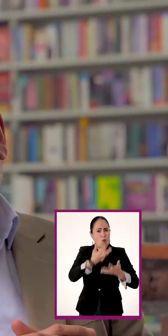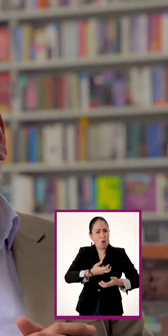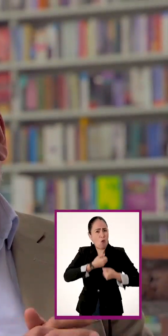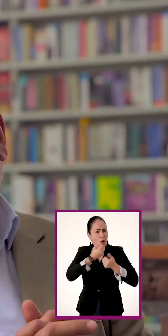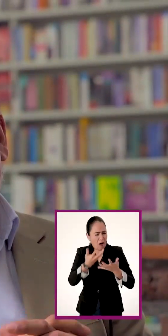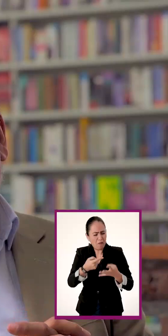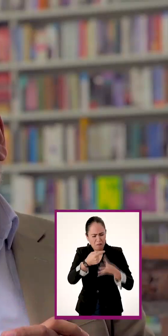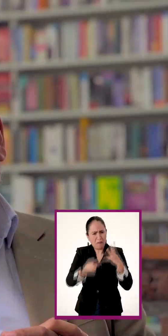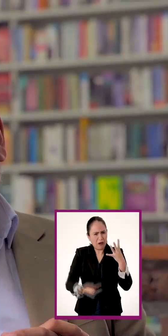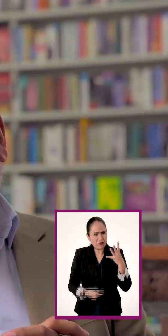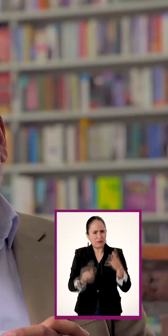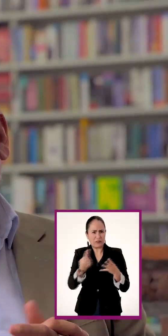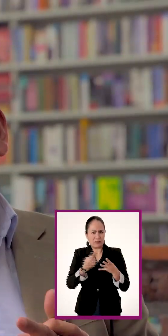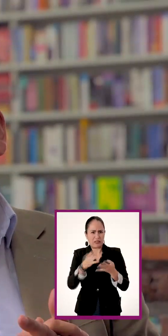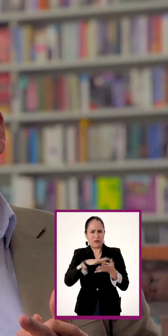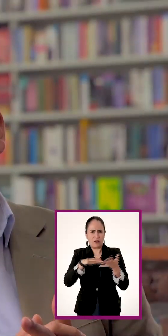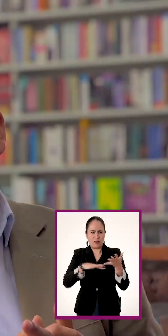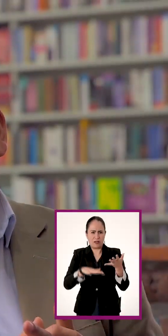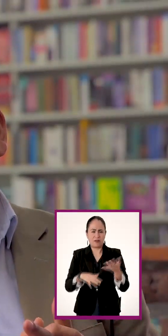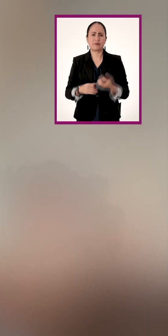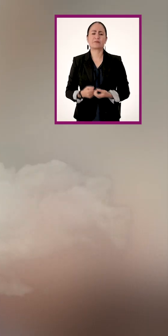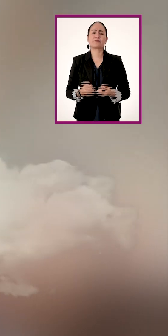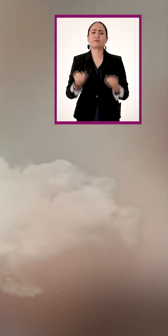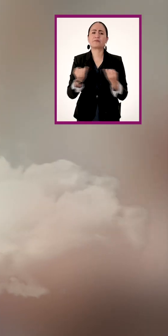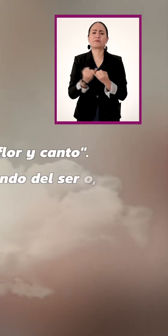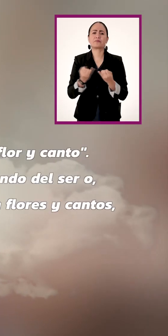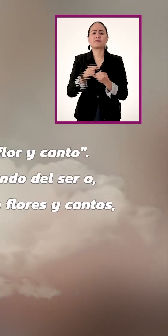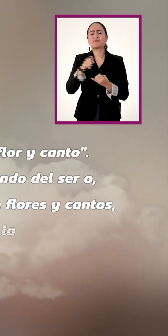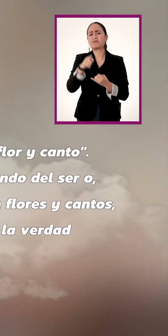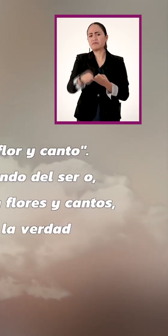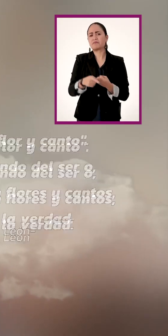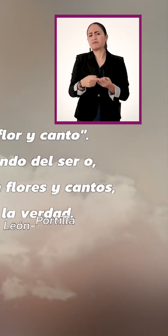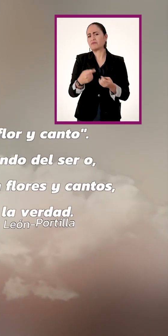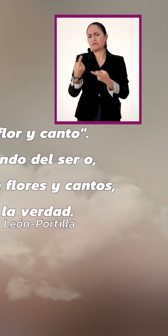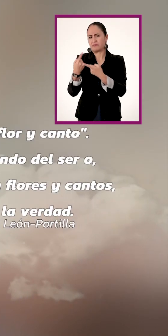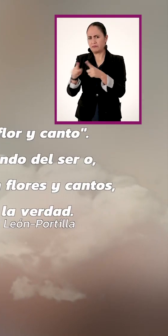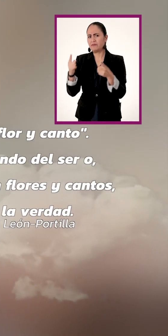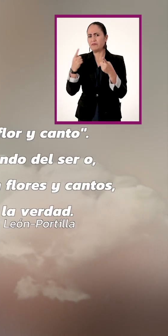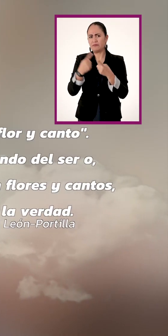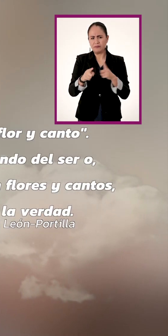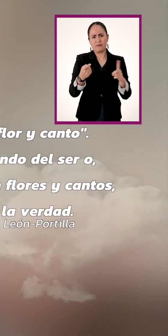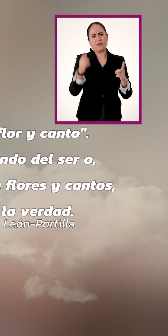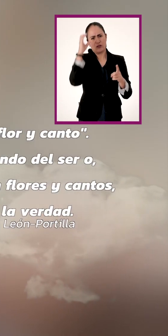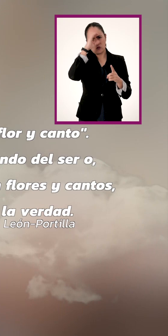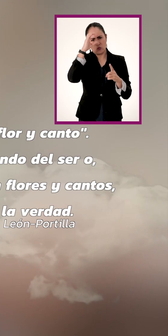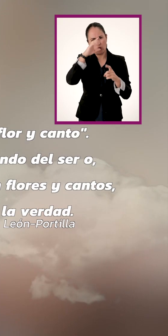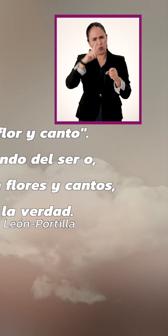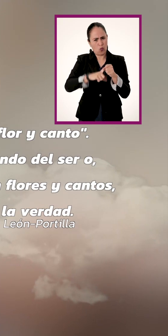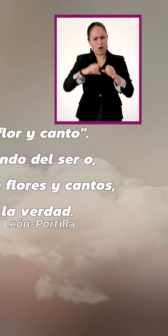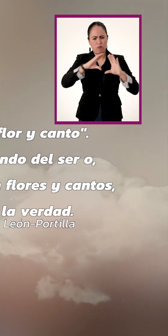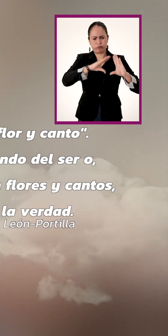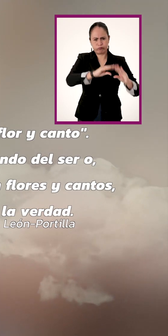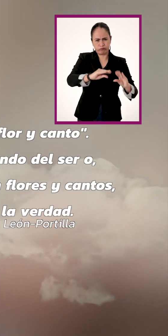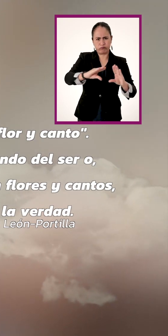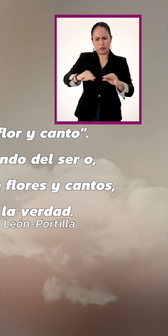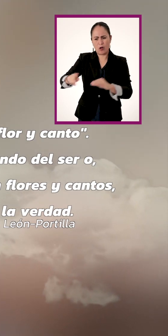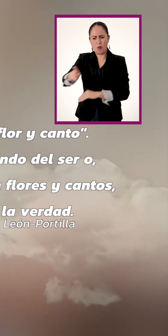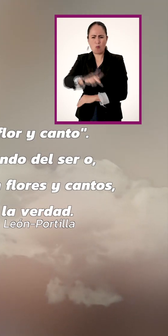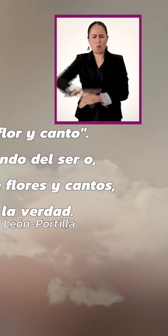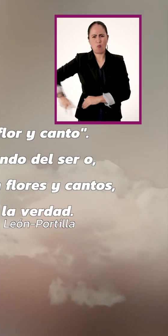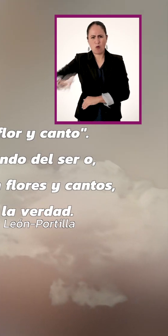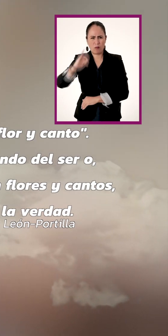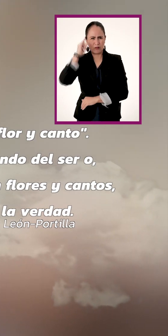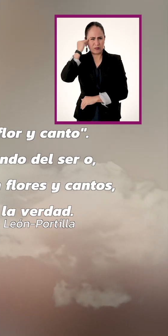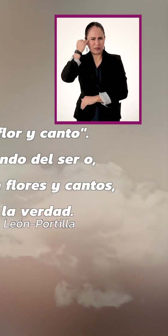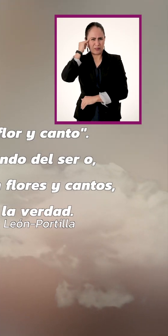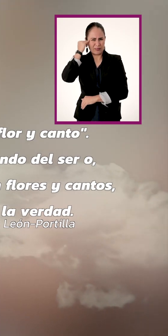se adentran más, la flor y el canto, ¿no?, que es una forma muy específica de transmisión de la cultura que tenían